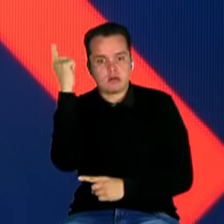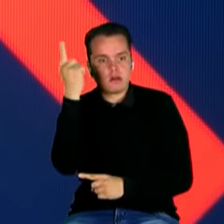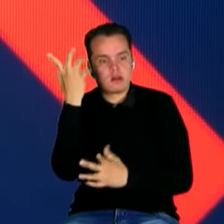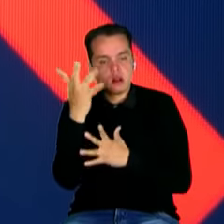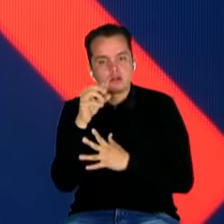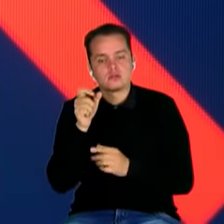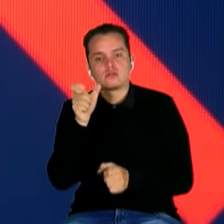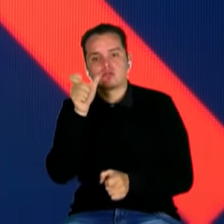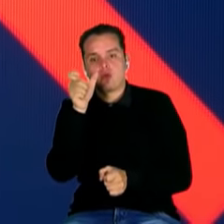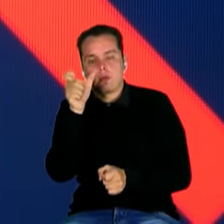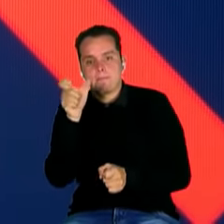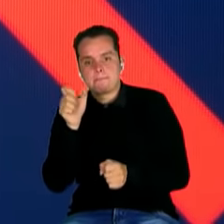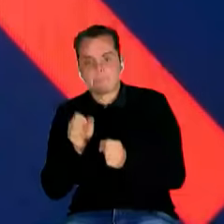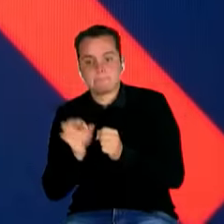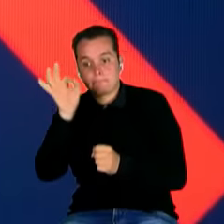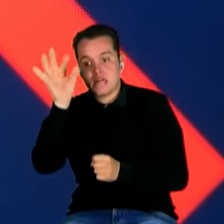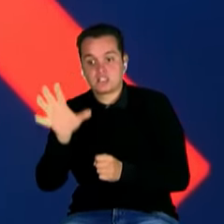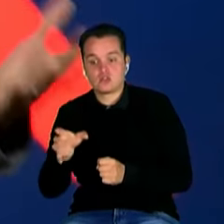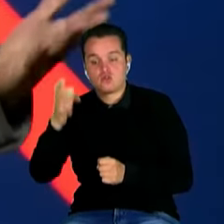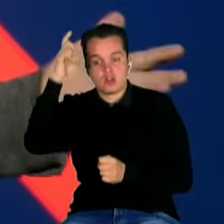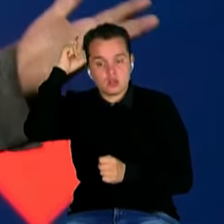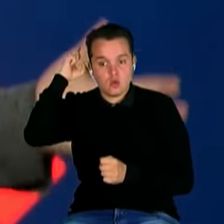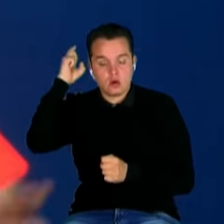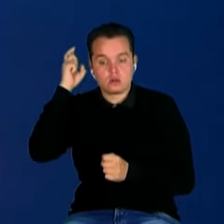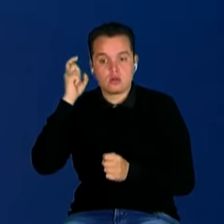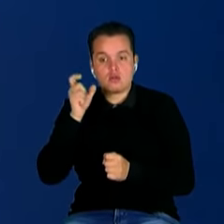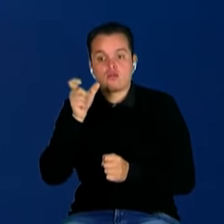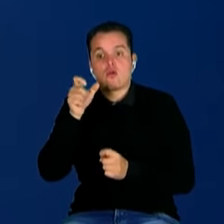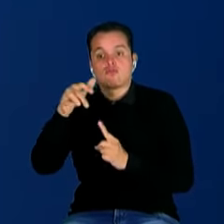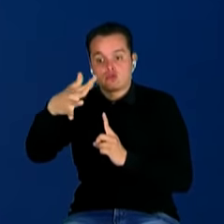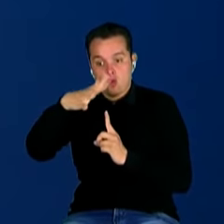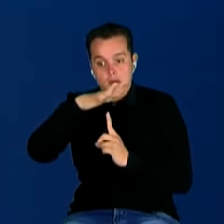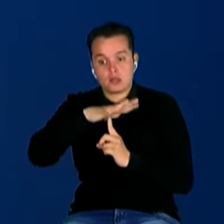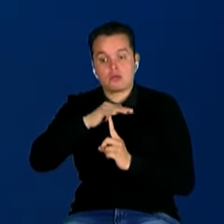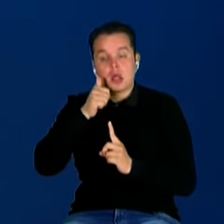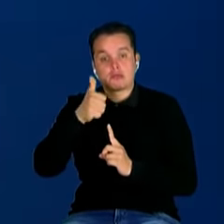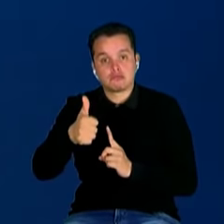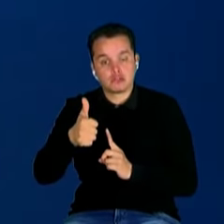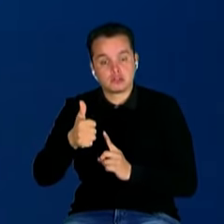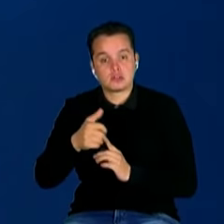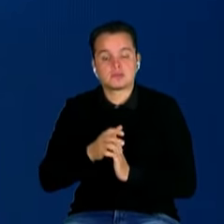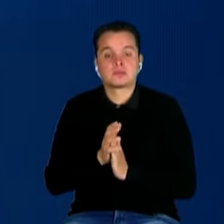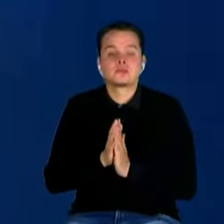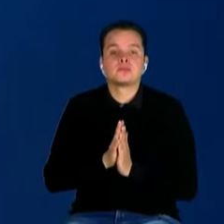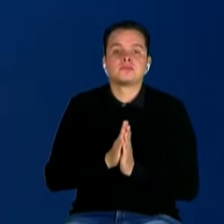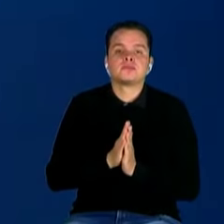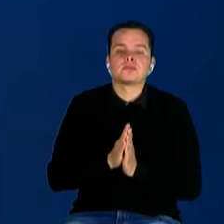pastor Eduardo, nuestra pastora Fulvia, son una buena cobertura.